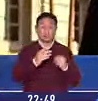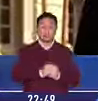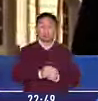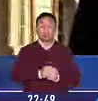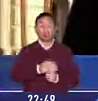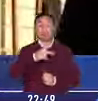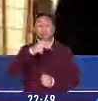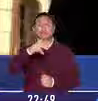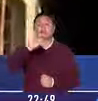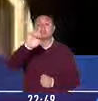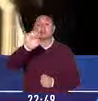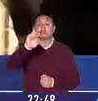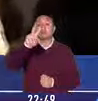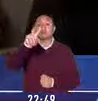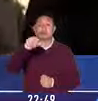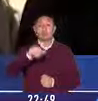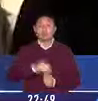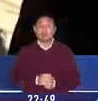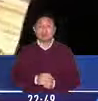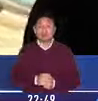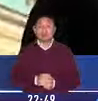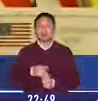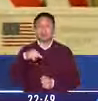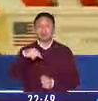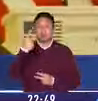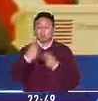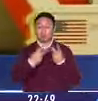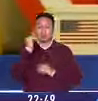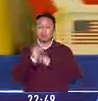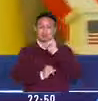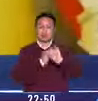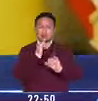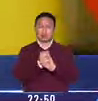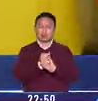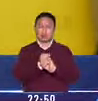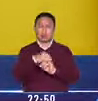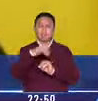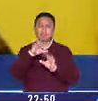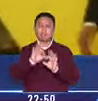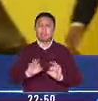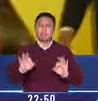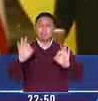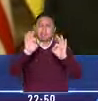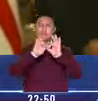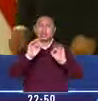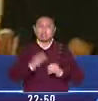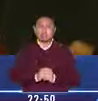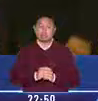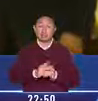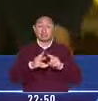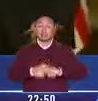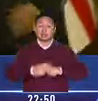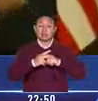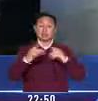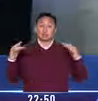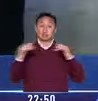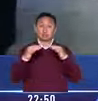Kiev en lo que fue considerada la visita internacional más importante desde que inició el